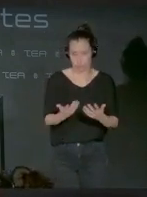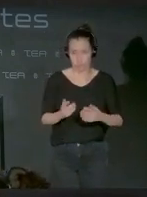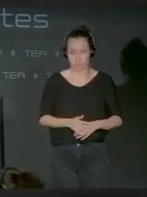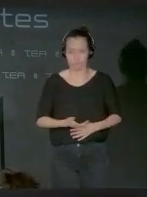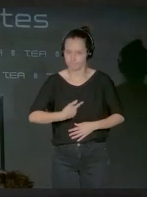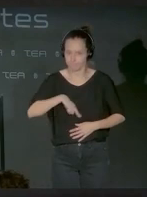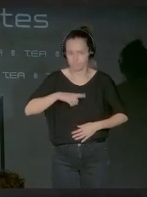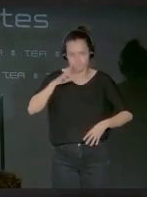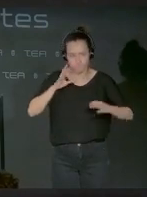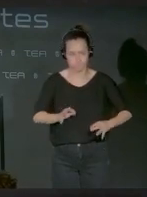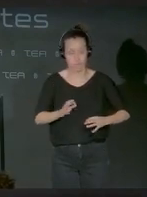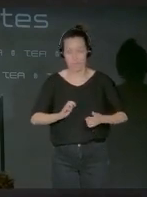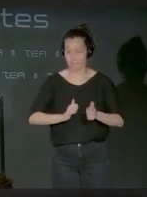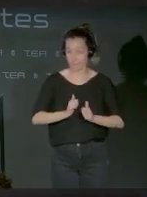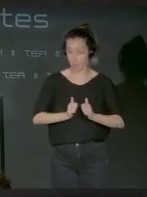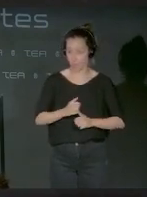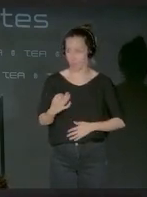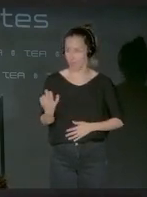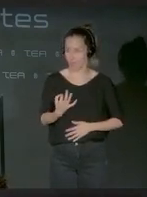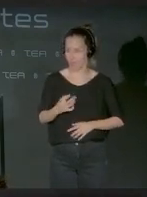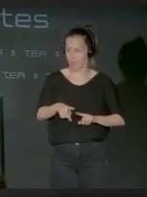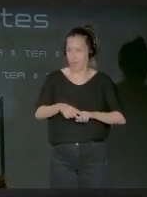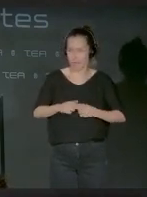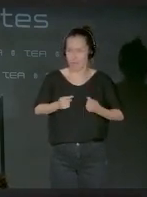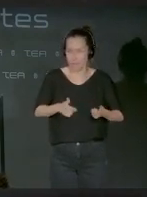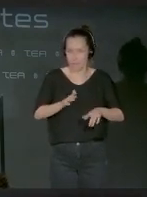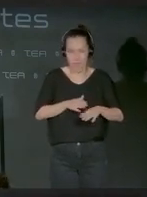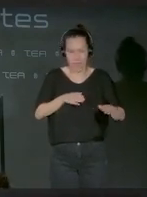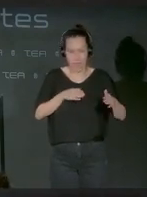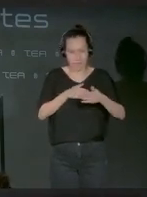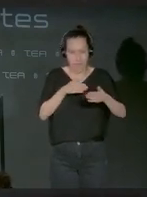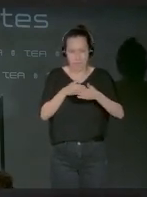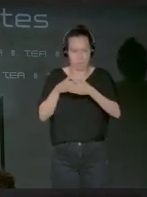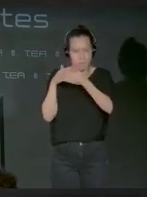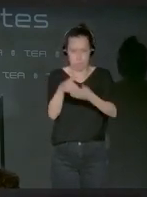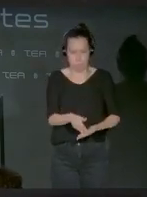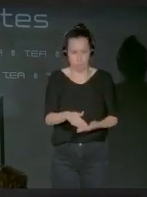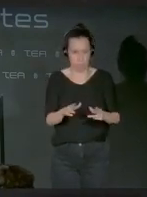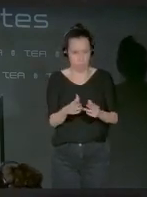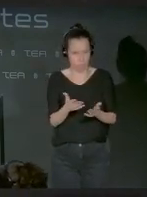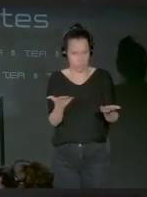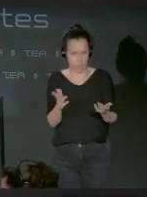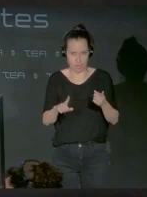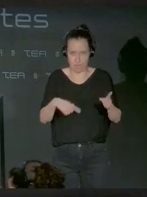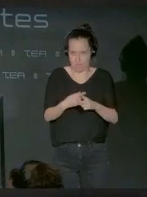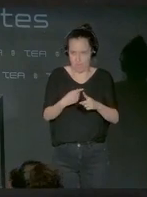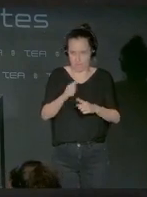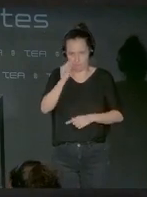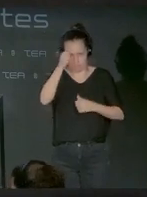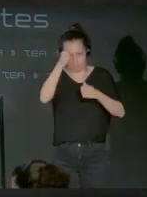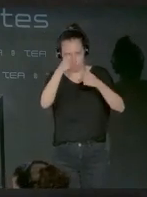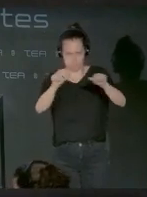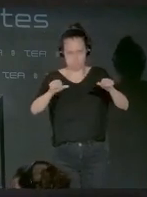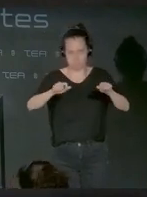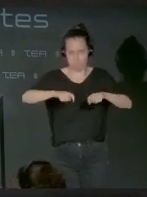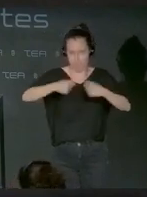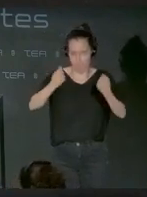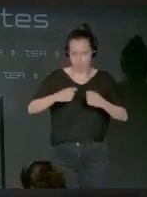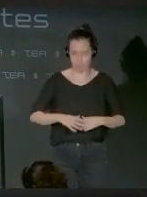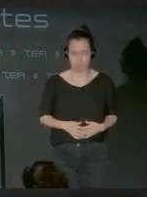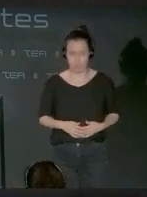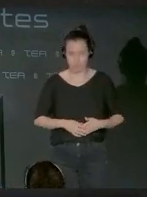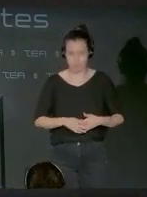convencidos de que los videojuegos deben ser una herramienta para eliminar barreras existentes en la sociedad y luchar contra estigmas fruto de estos